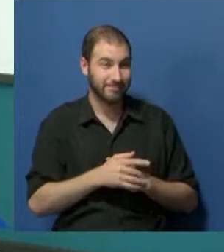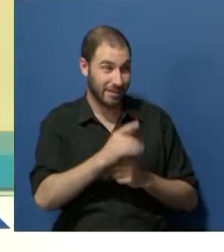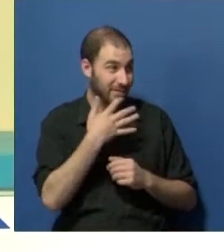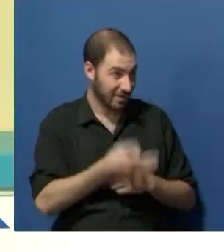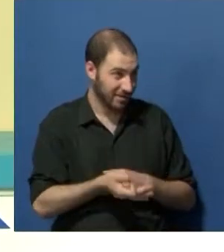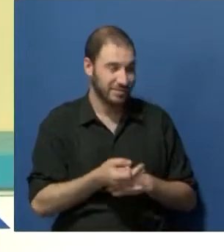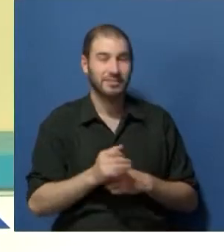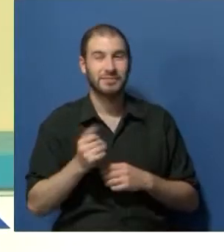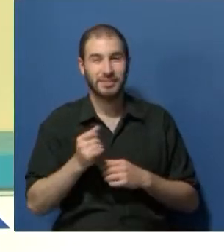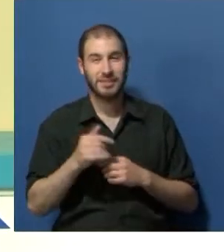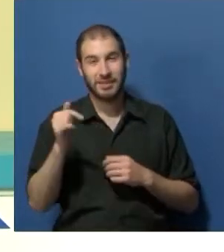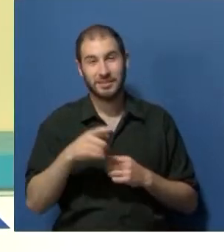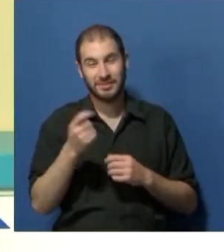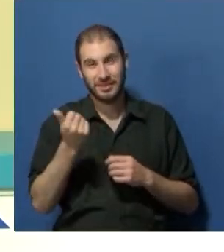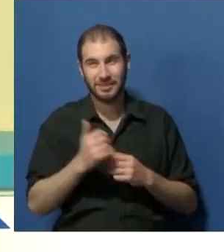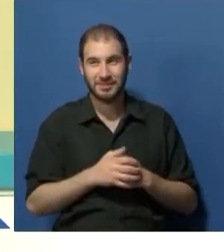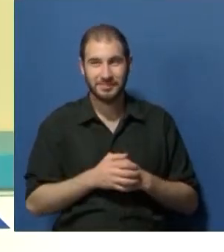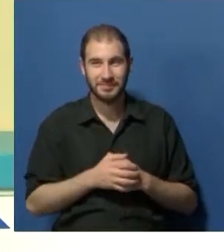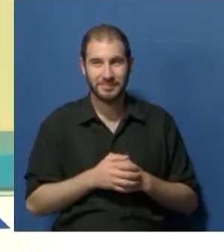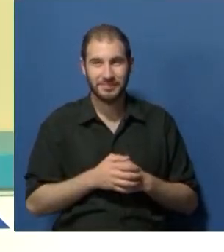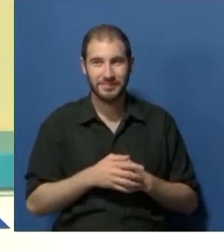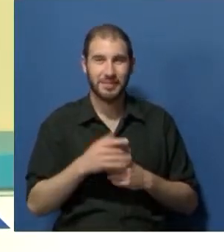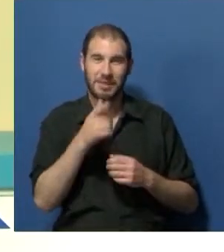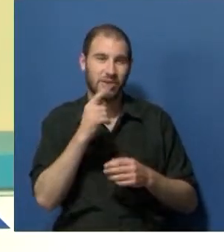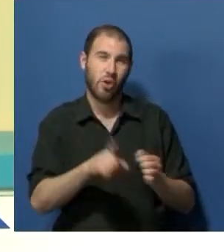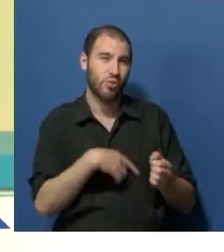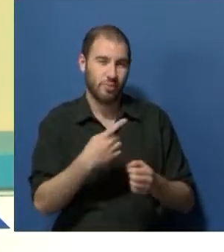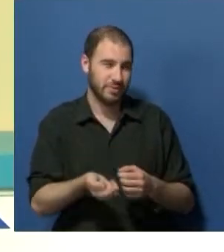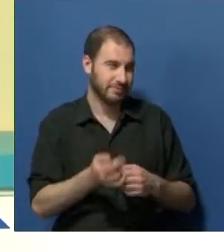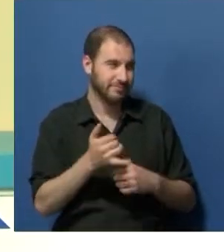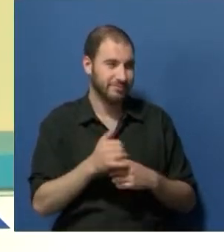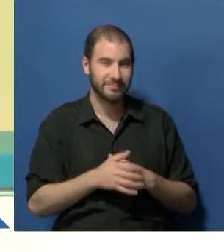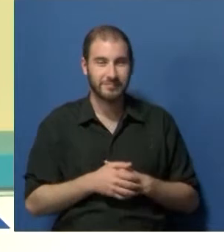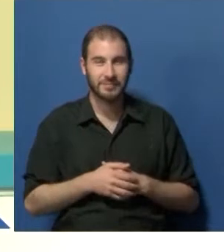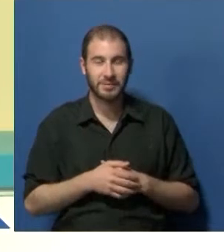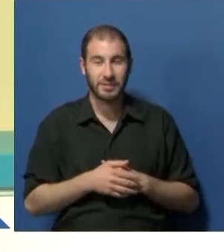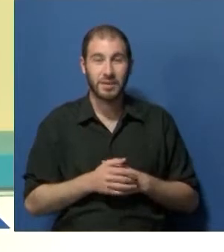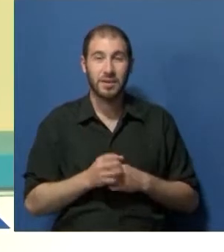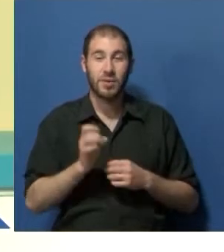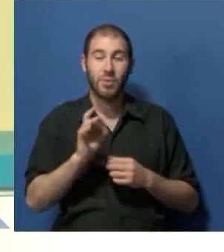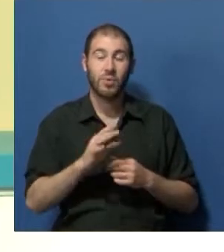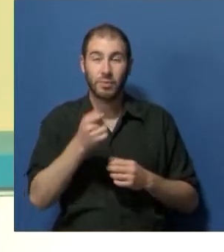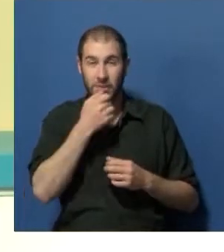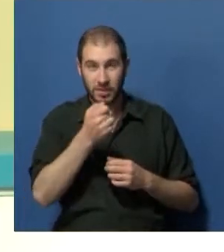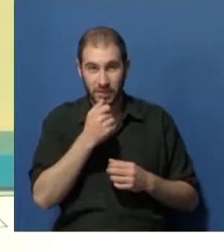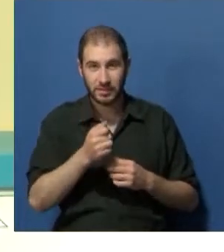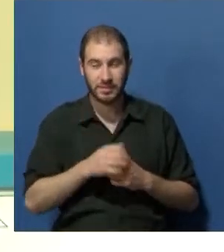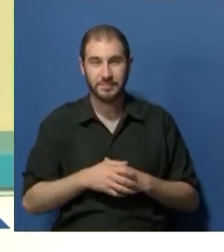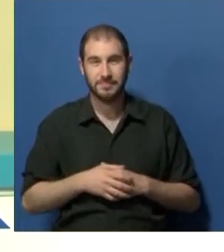Jorge? Está bien, ahí estamos, sí. Es un ritual, la verdad. Es un ritual, la verdad. Pero no solamente para los periodistas, la verdad